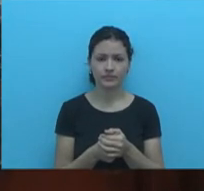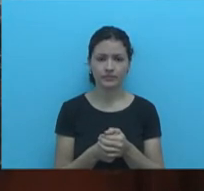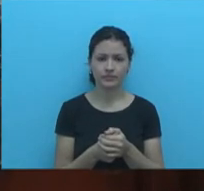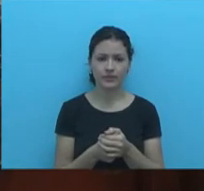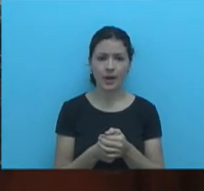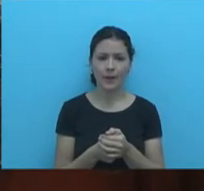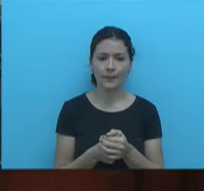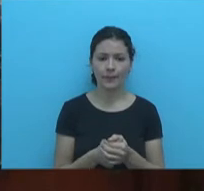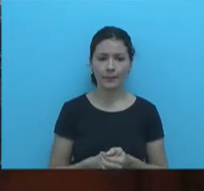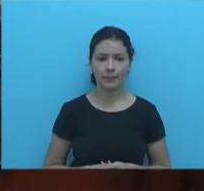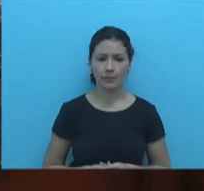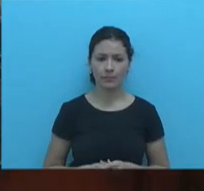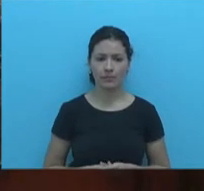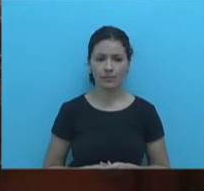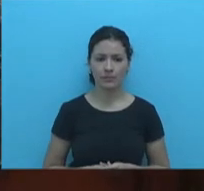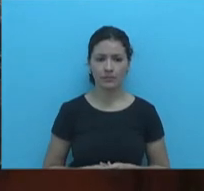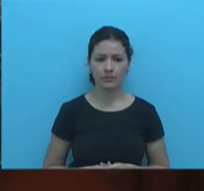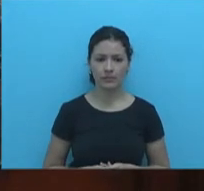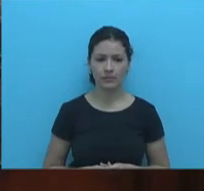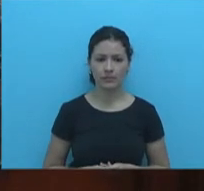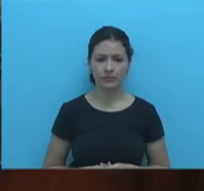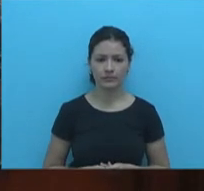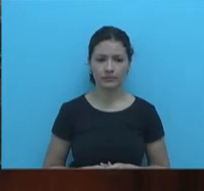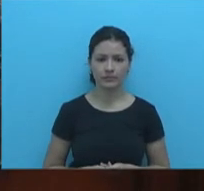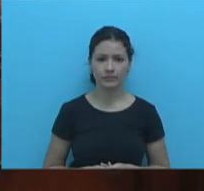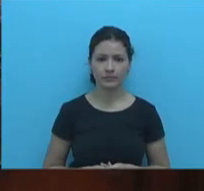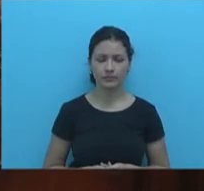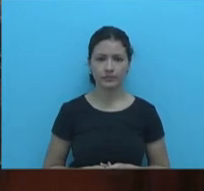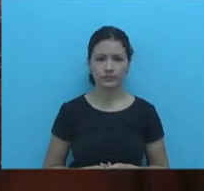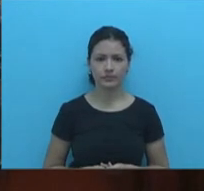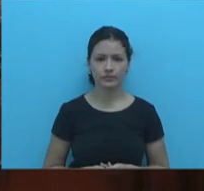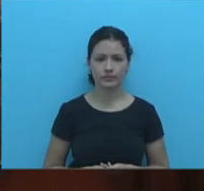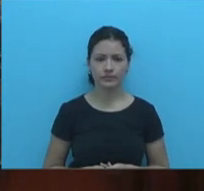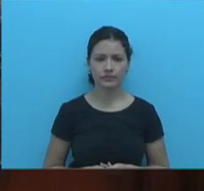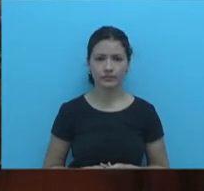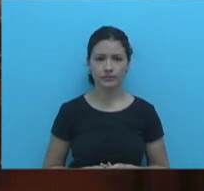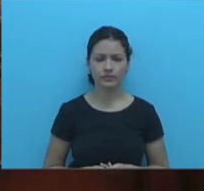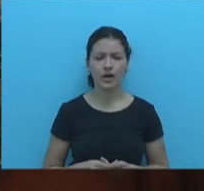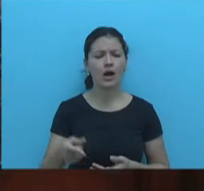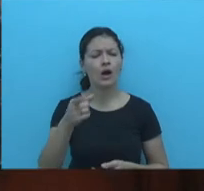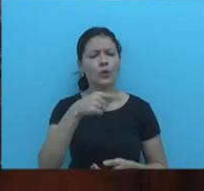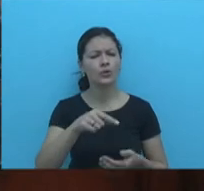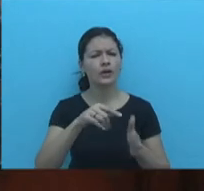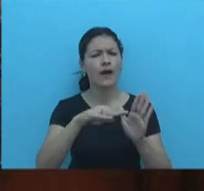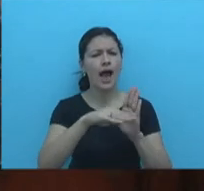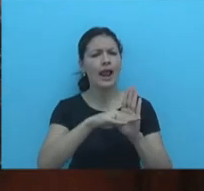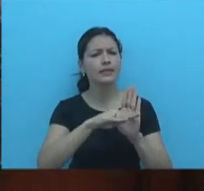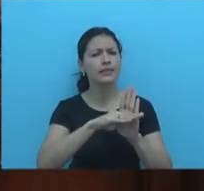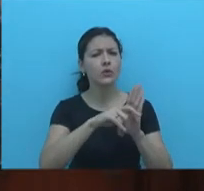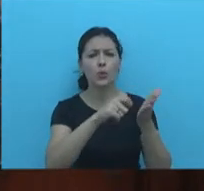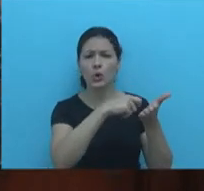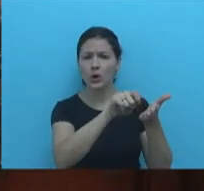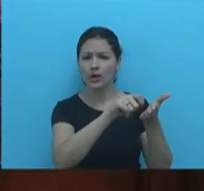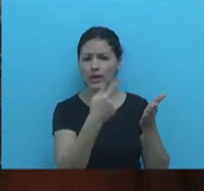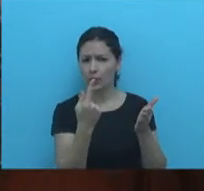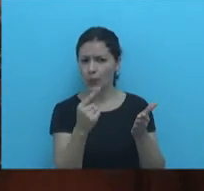Vamos a poner en comisión y vamos a ver qué artículo se quisiera reformar. O donde